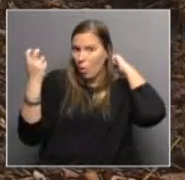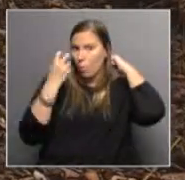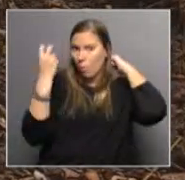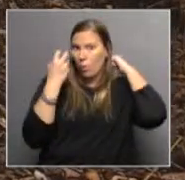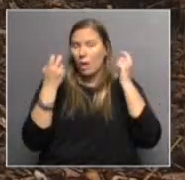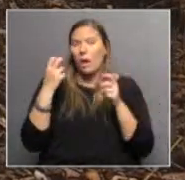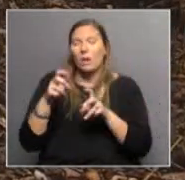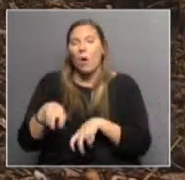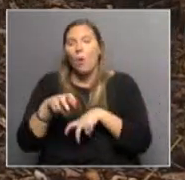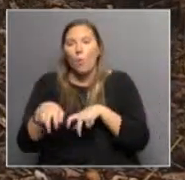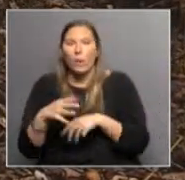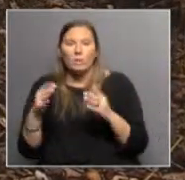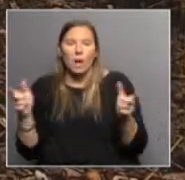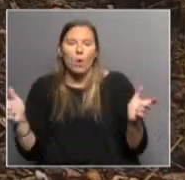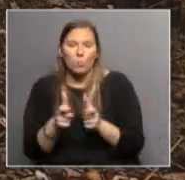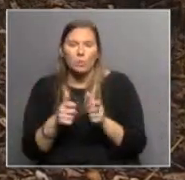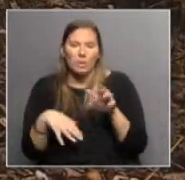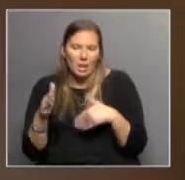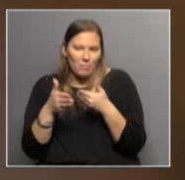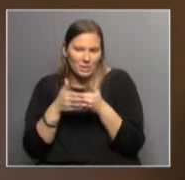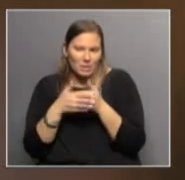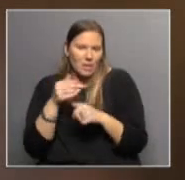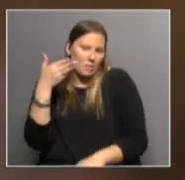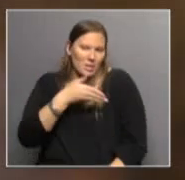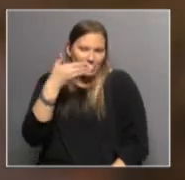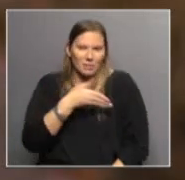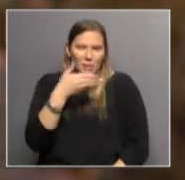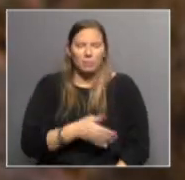huerta comunitaria más cercana a casa, involucrarse y participar.